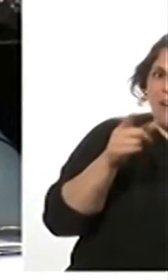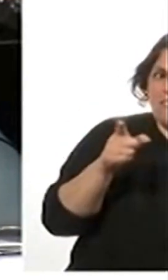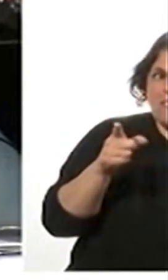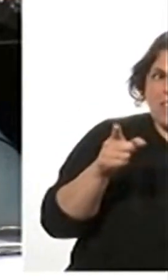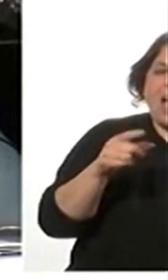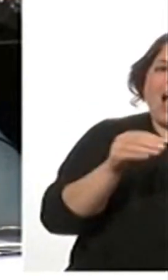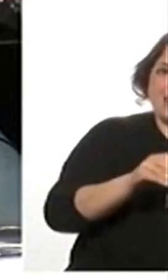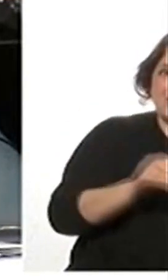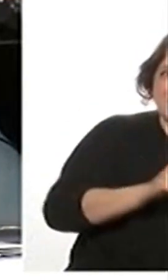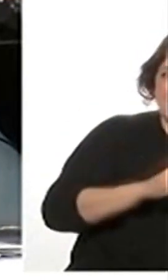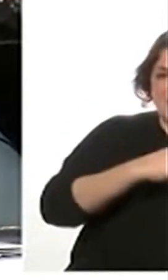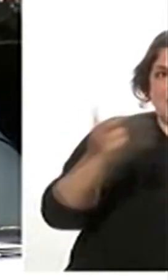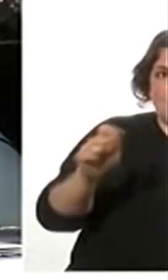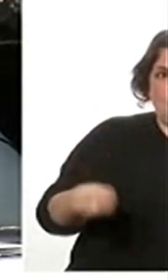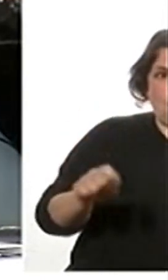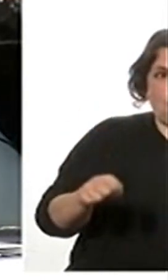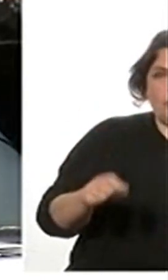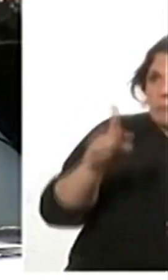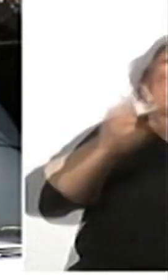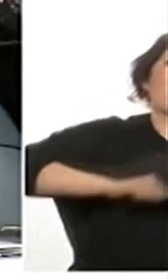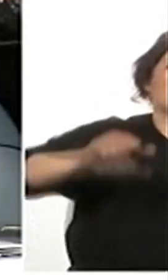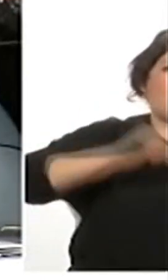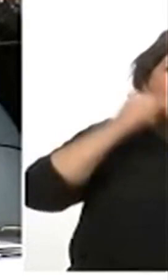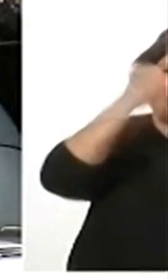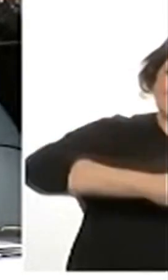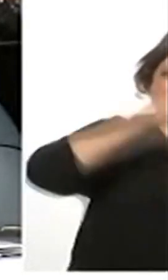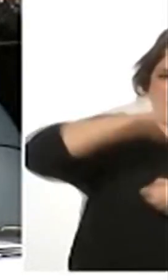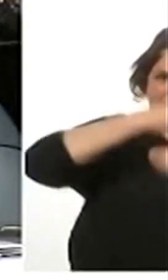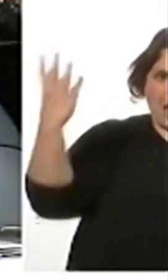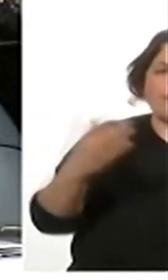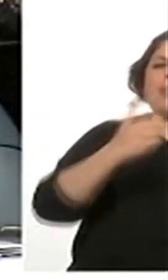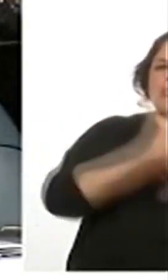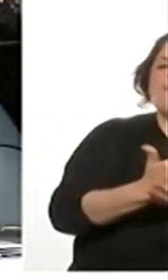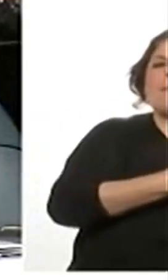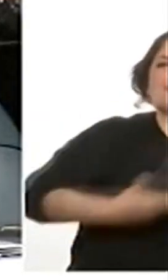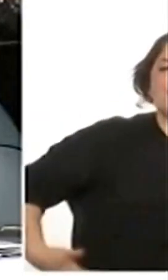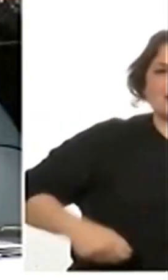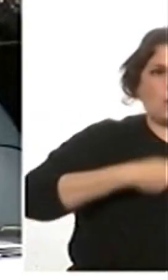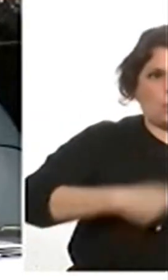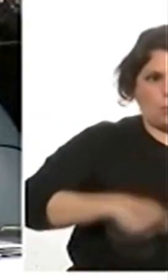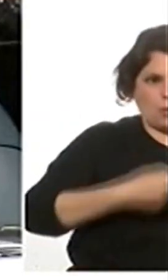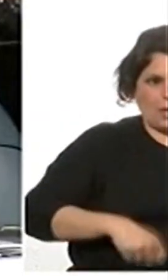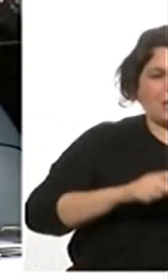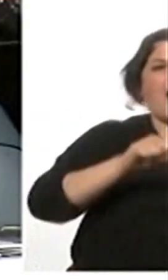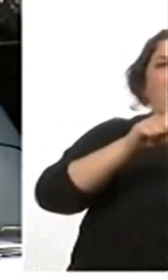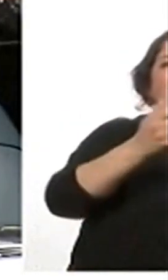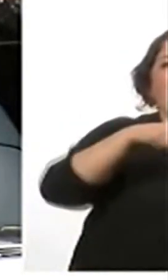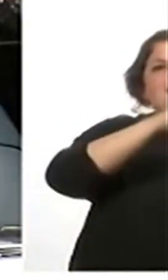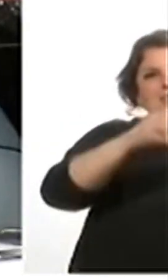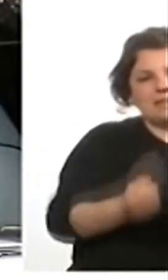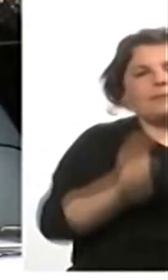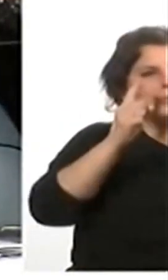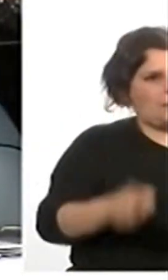Antecedentes judiciales. No sé por qué se ponen nerviosos. En el gobierno de Mujica, Juan Lanza, antecedentes